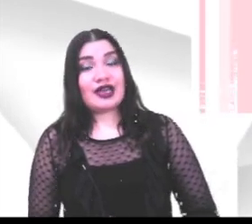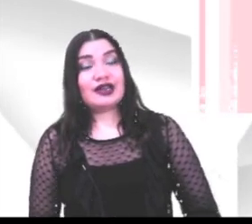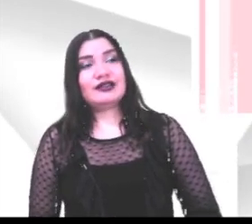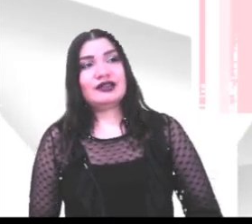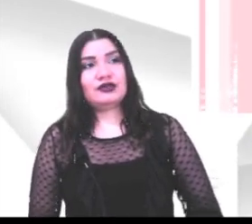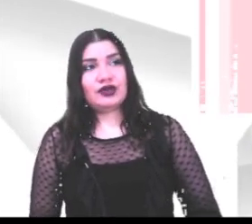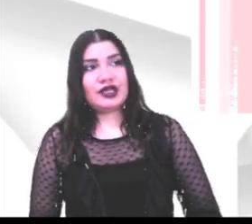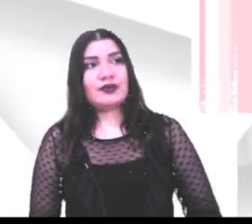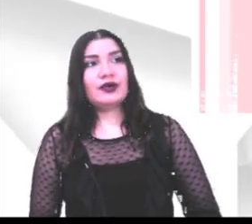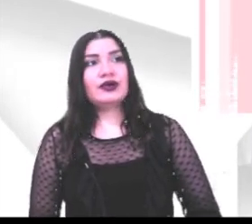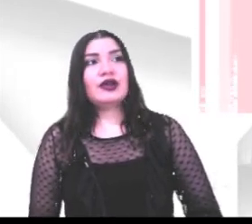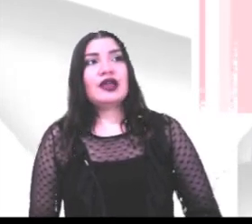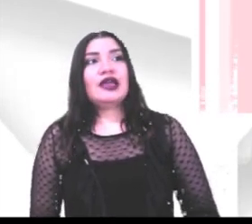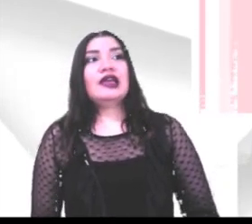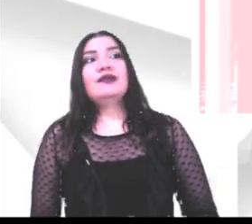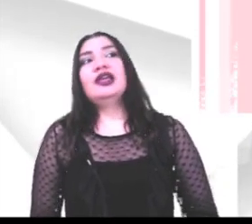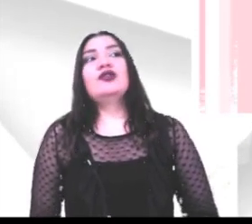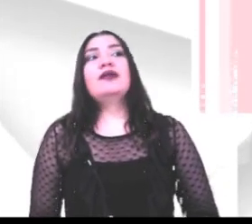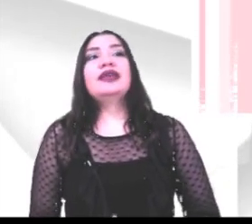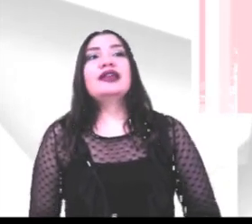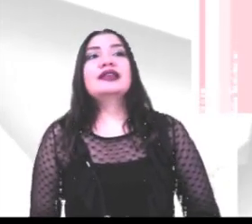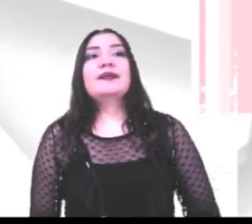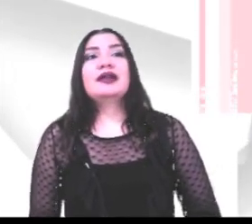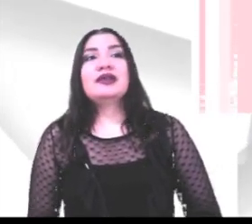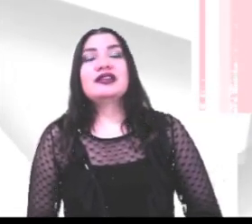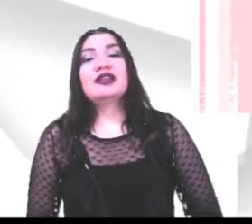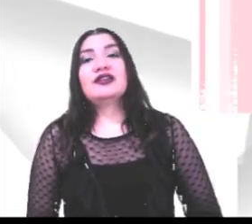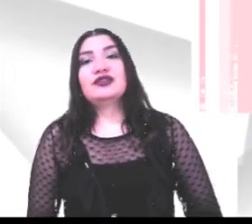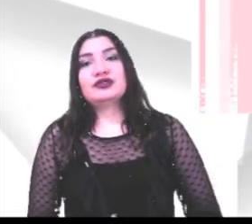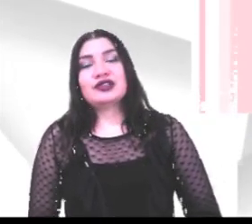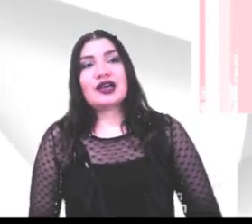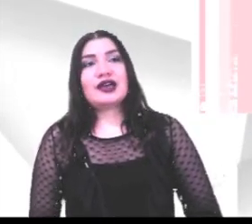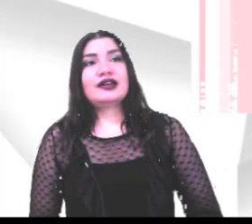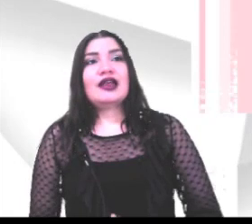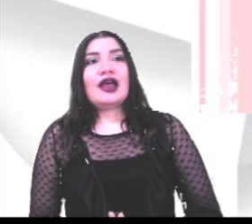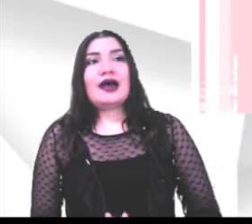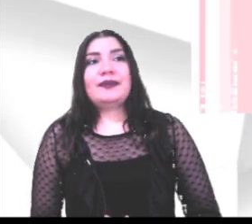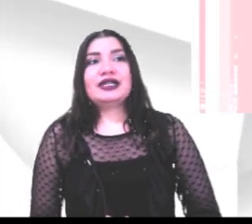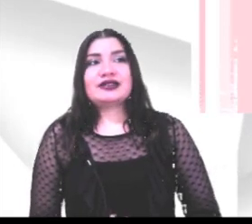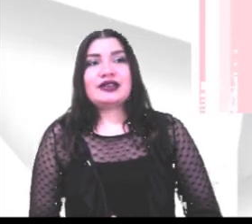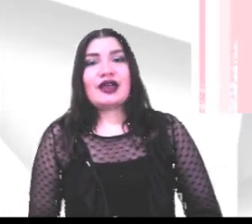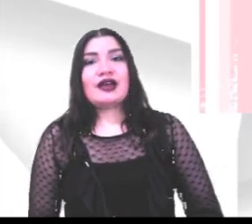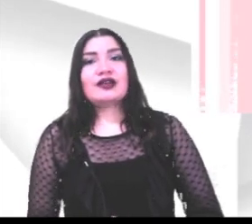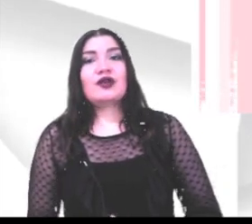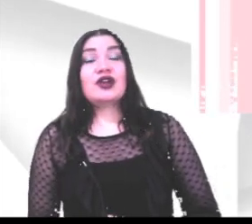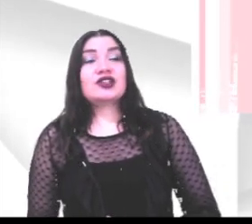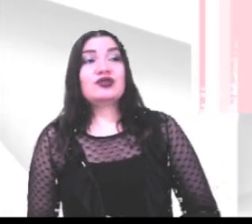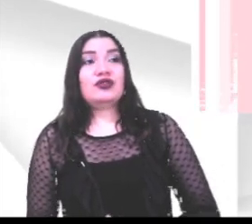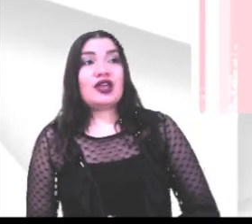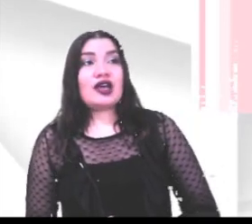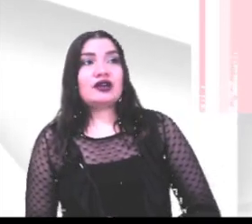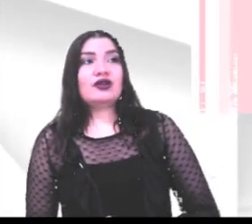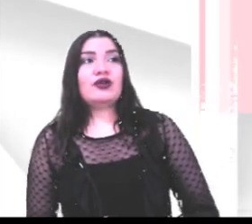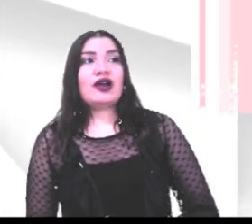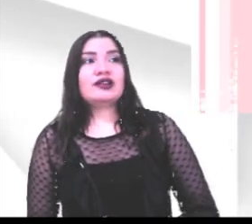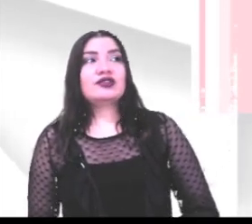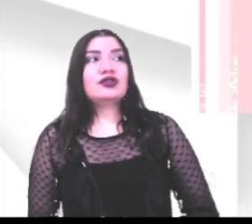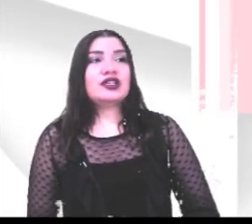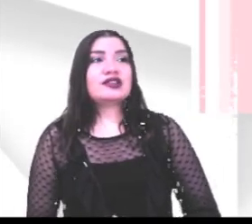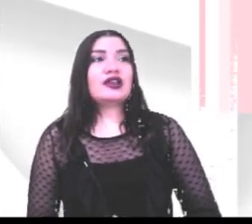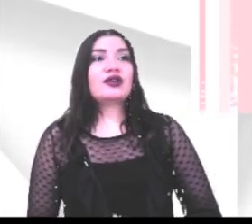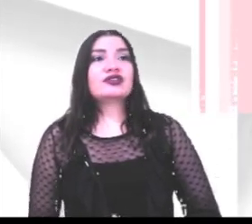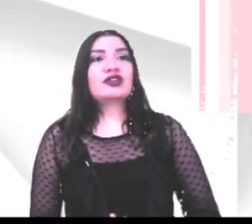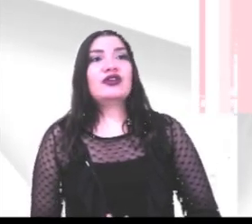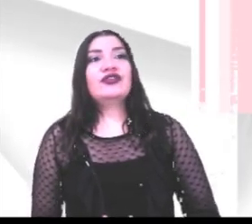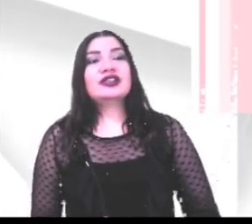esenciales del turismo el medio ambiente permite disfrutar apreciar o estudiar los lugares